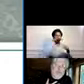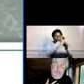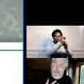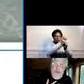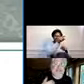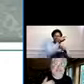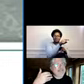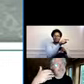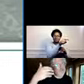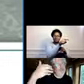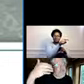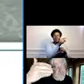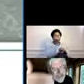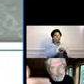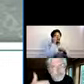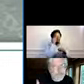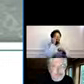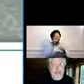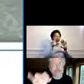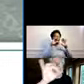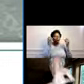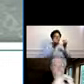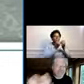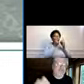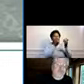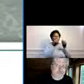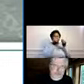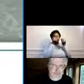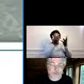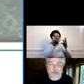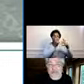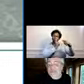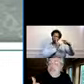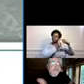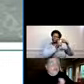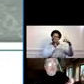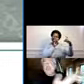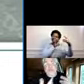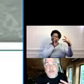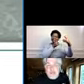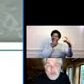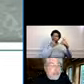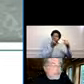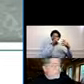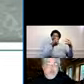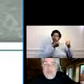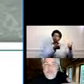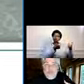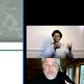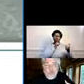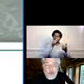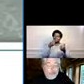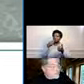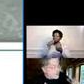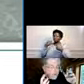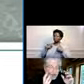saber que su organización de hecho provee información valuable de ese profesional. En